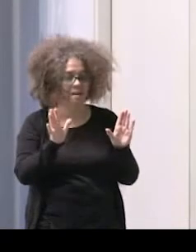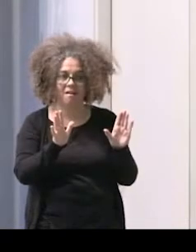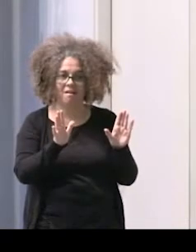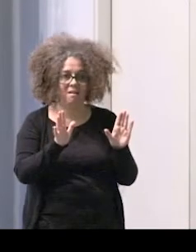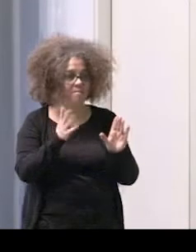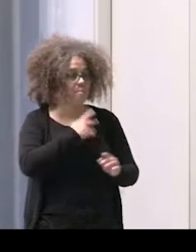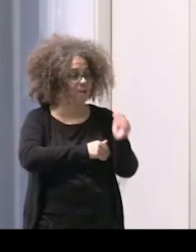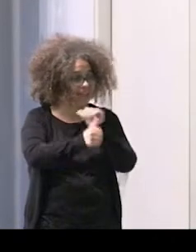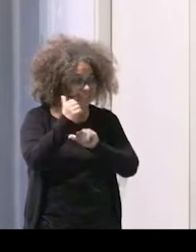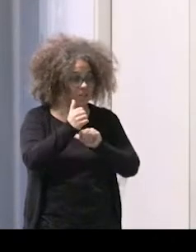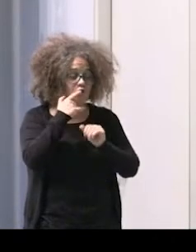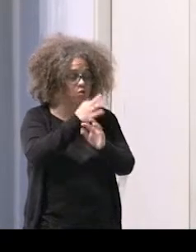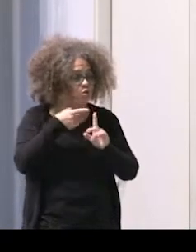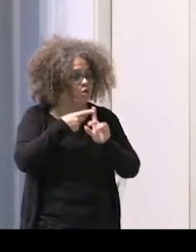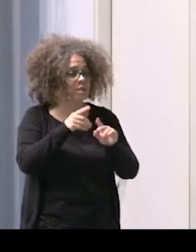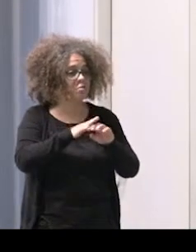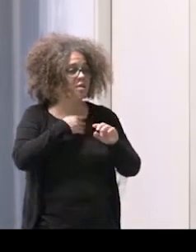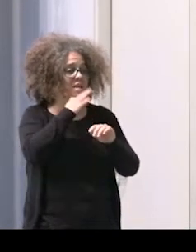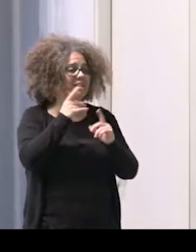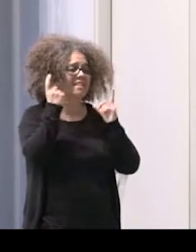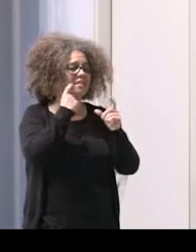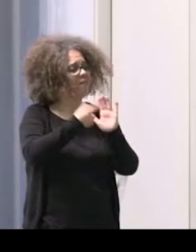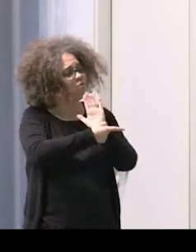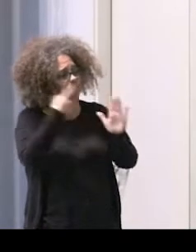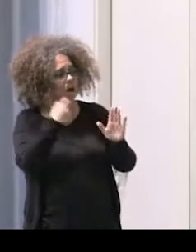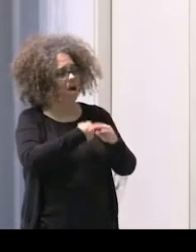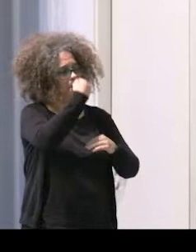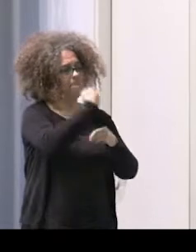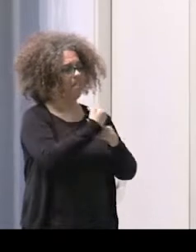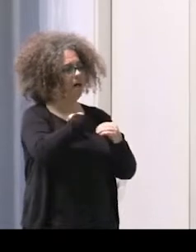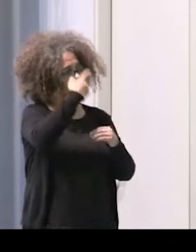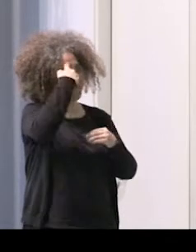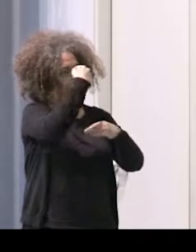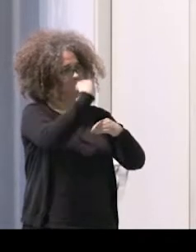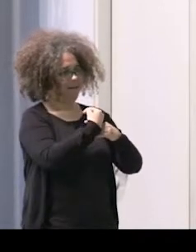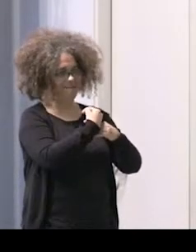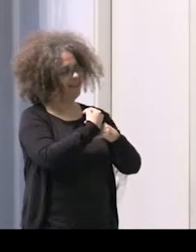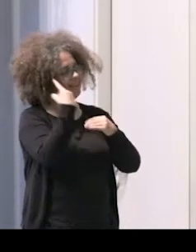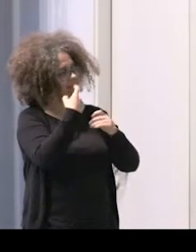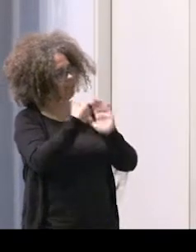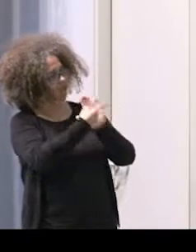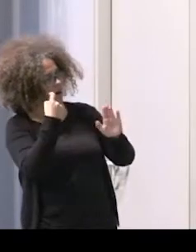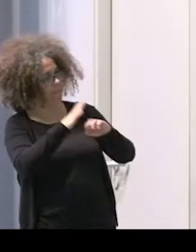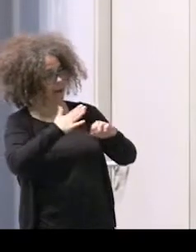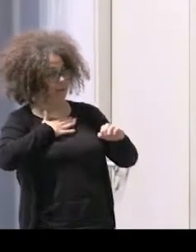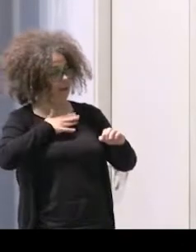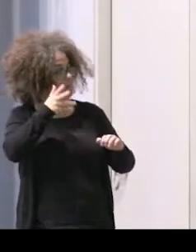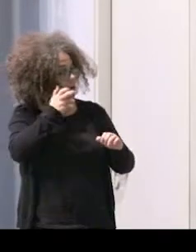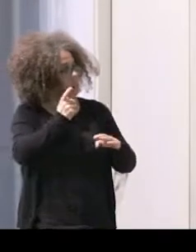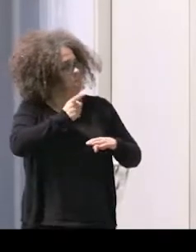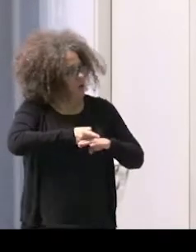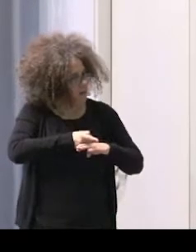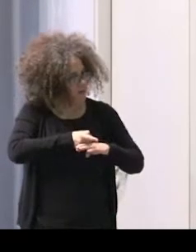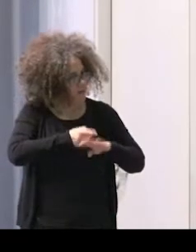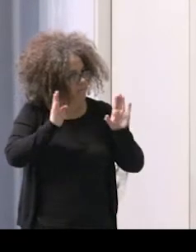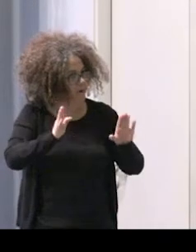restituir estos controles a los usuarios del implante, pero nos hemos centrado hasta ahora en simular los efectos del control